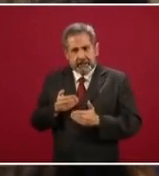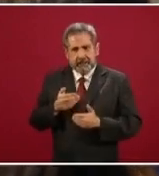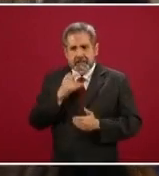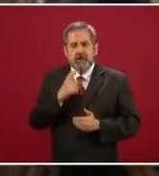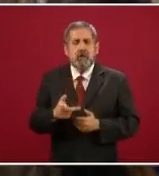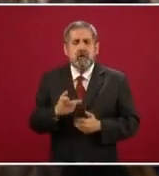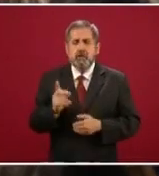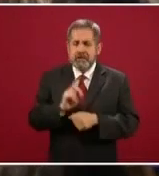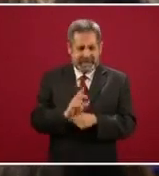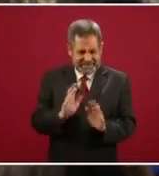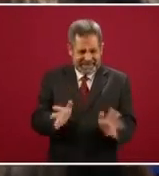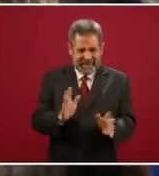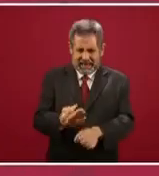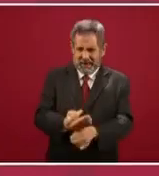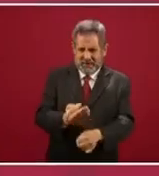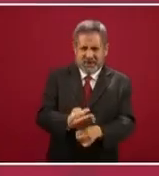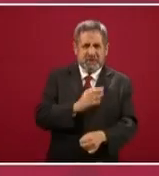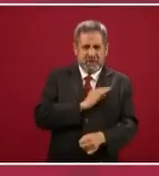que sea ya.